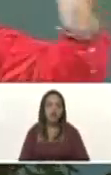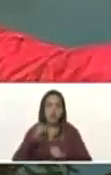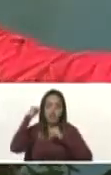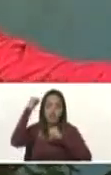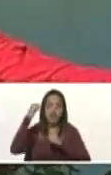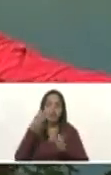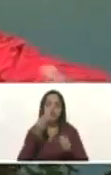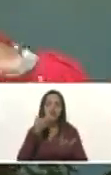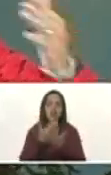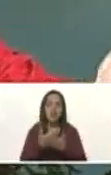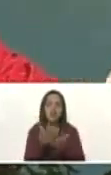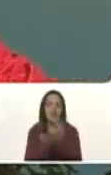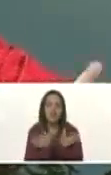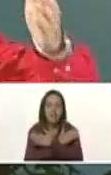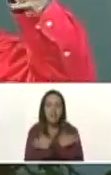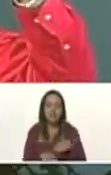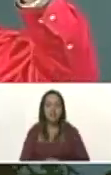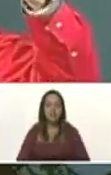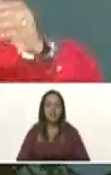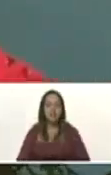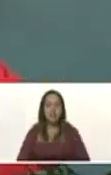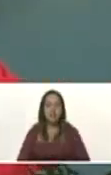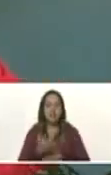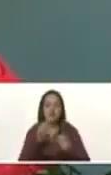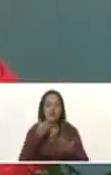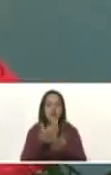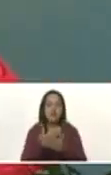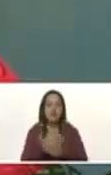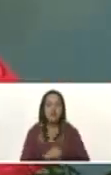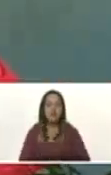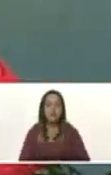gracias, felicidades, felicitaciones, muchas gracias.